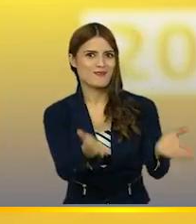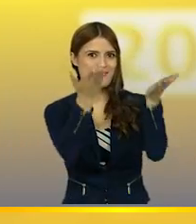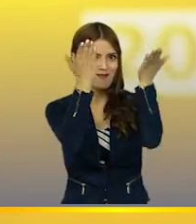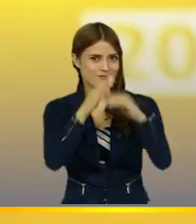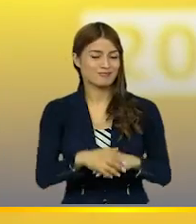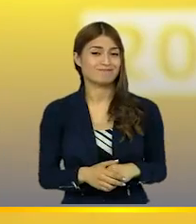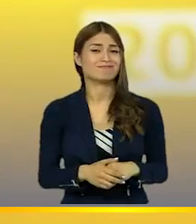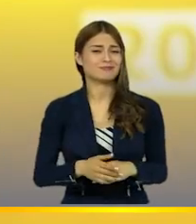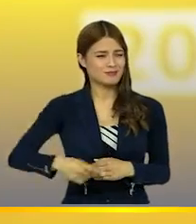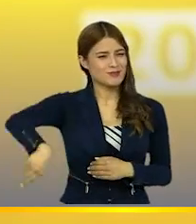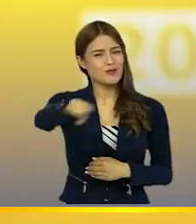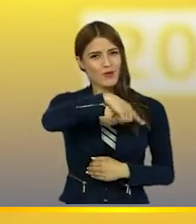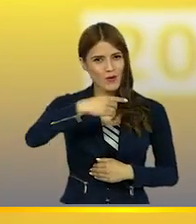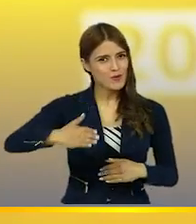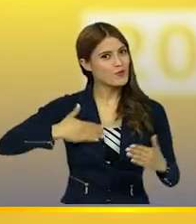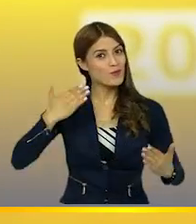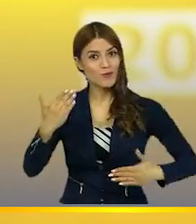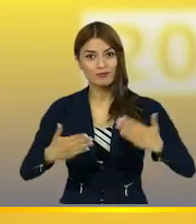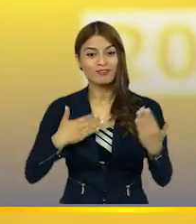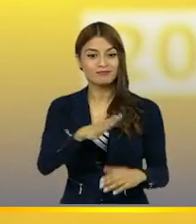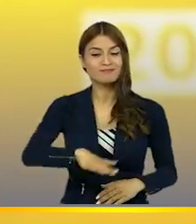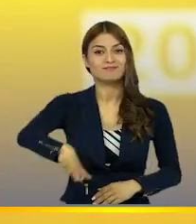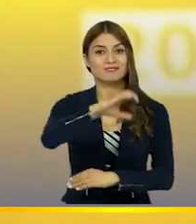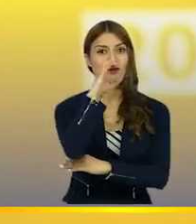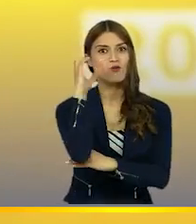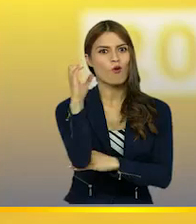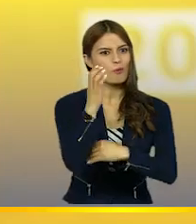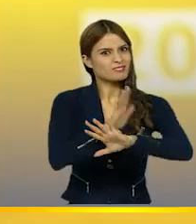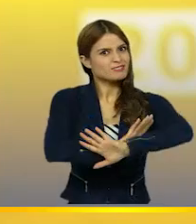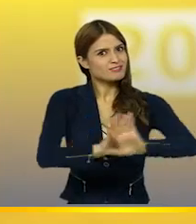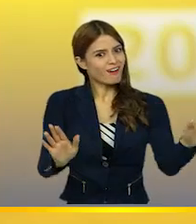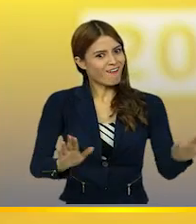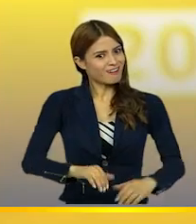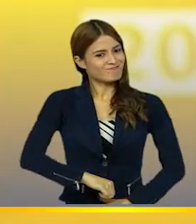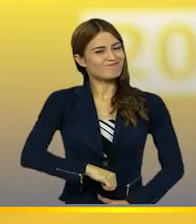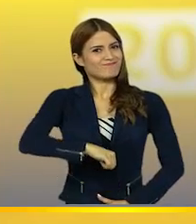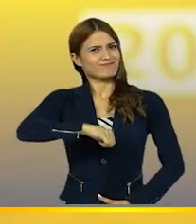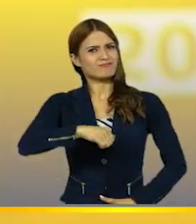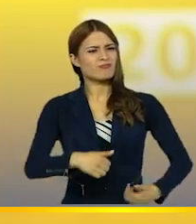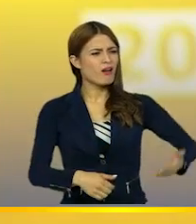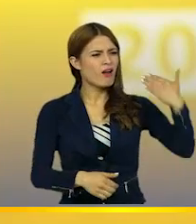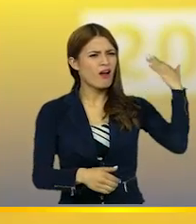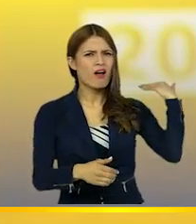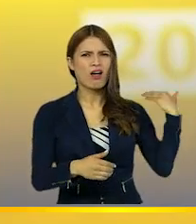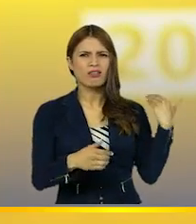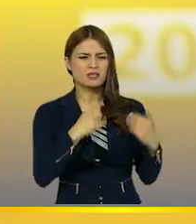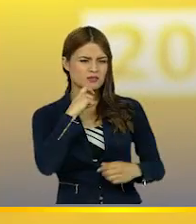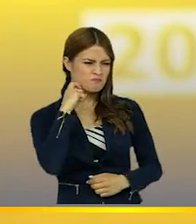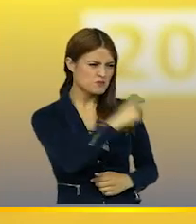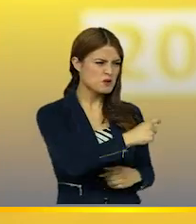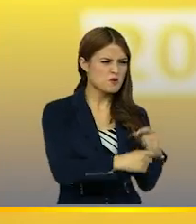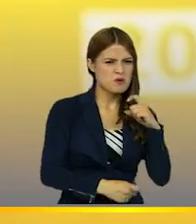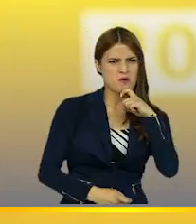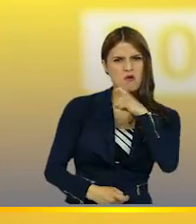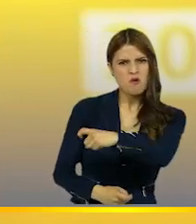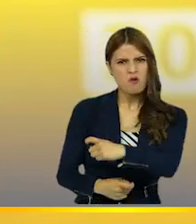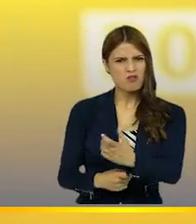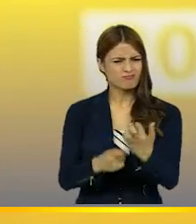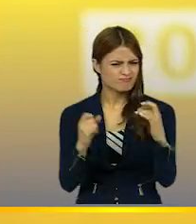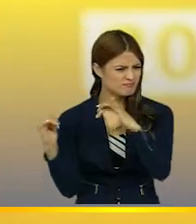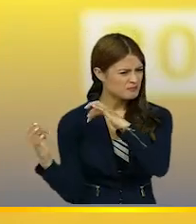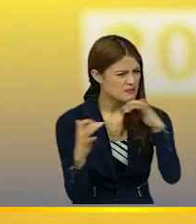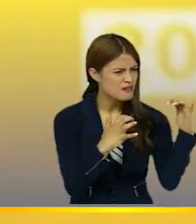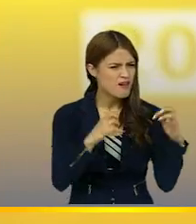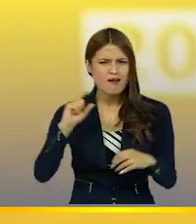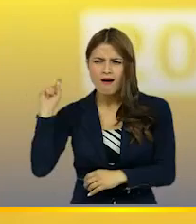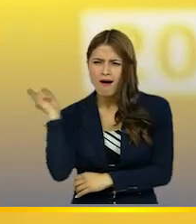distinta. Nos llena de alegría recibirlo en un país que tuvo la capacidad de superar los odios y los temores para terminar